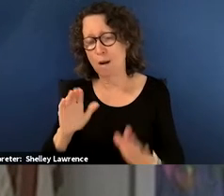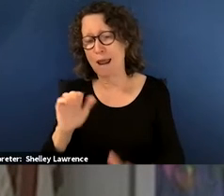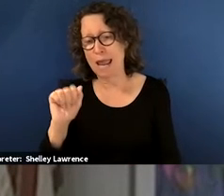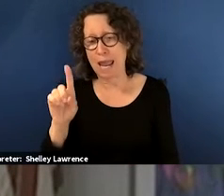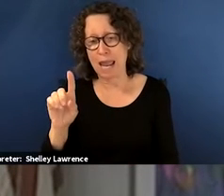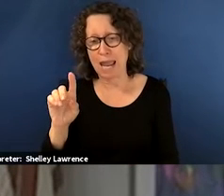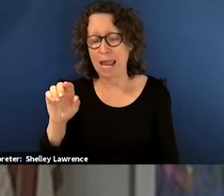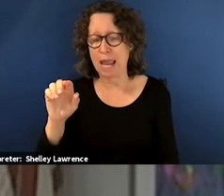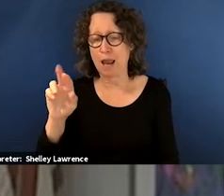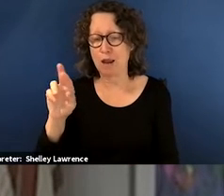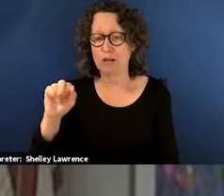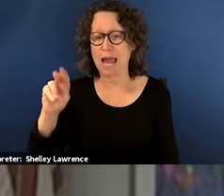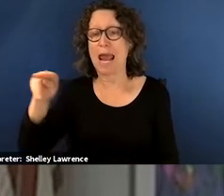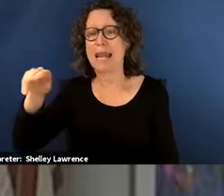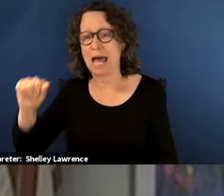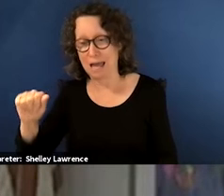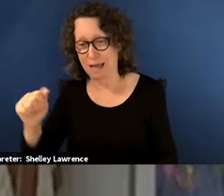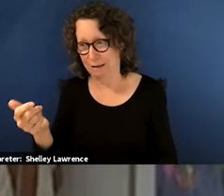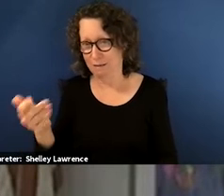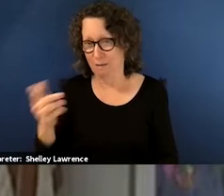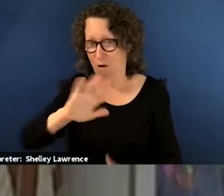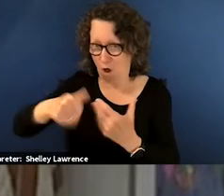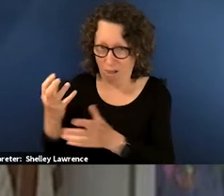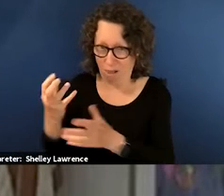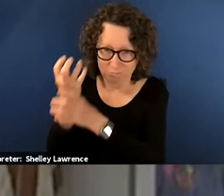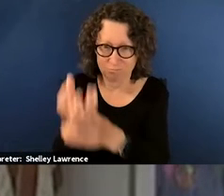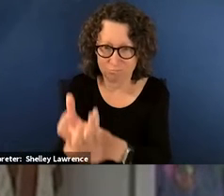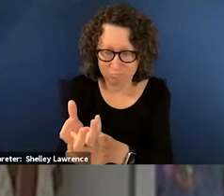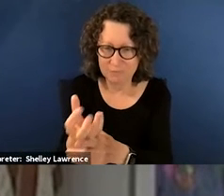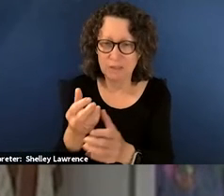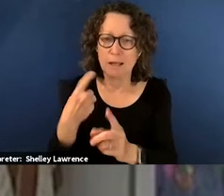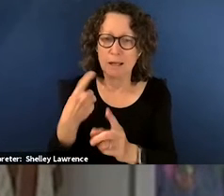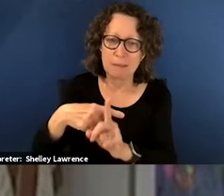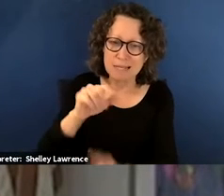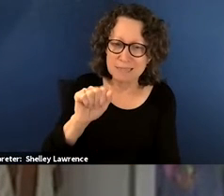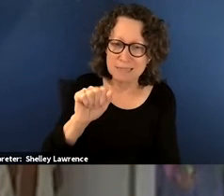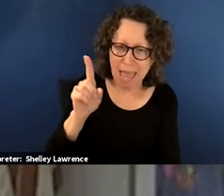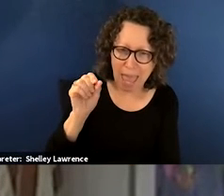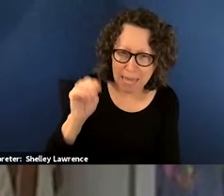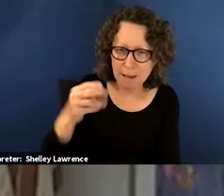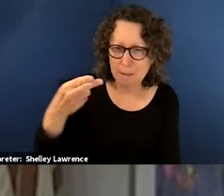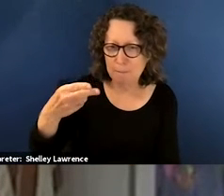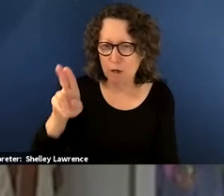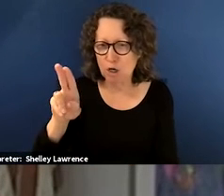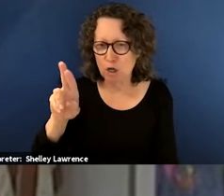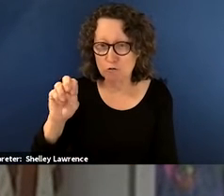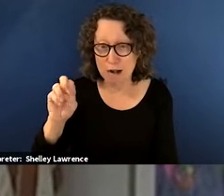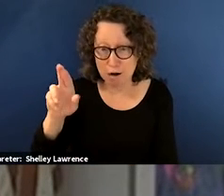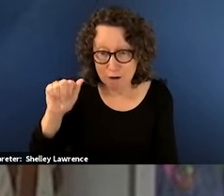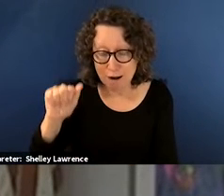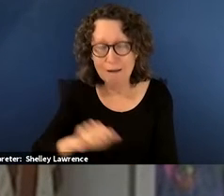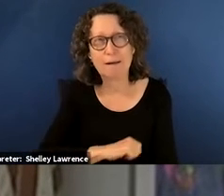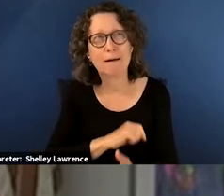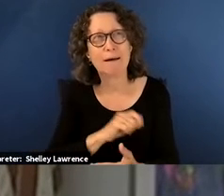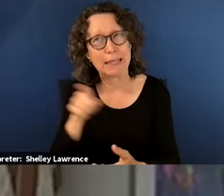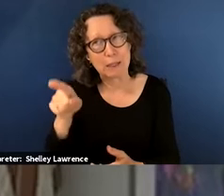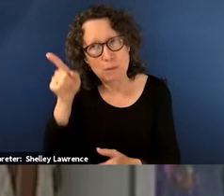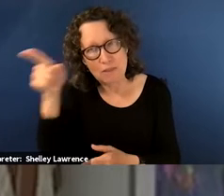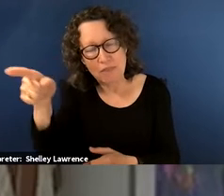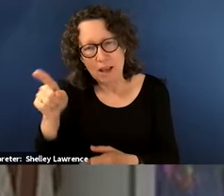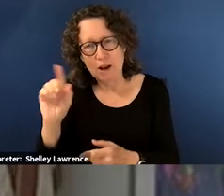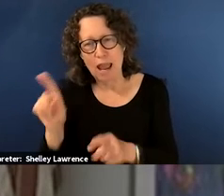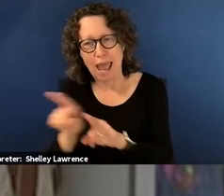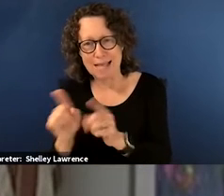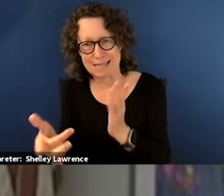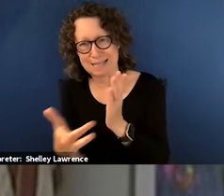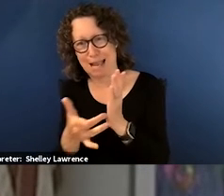nuestra maravillosa Adriana que estuvo con nosotros, además de Adam Herrera, me parece, quien estuvo